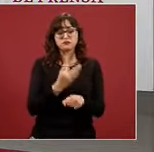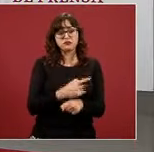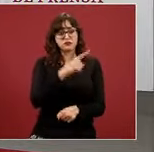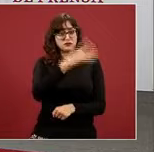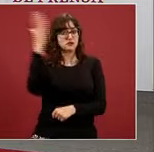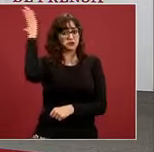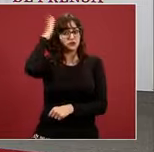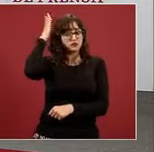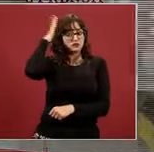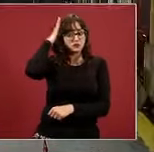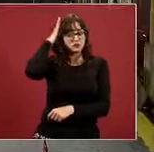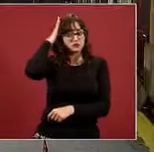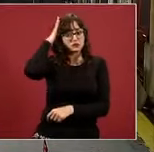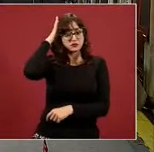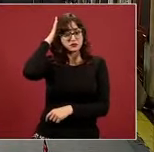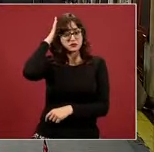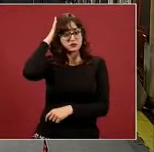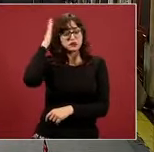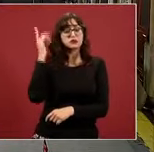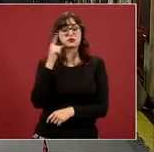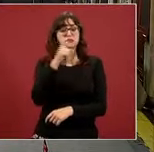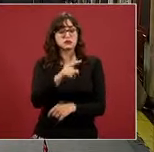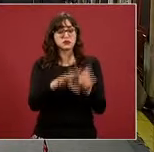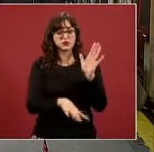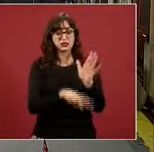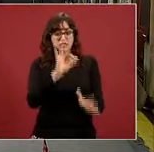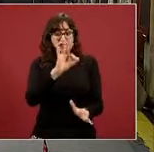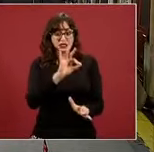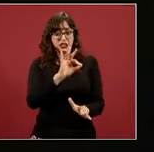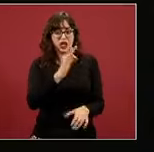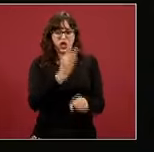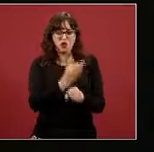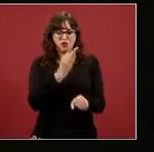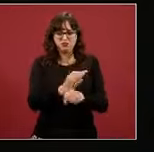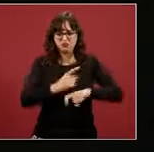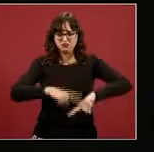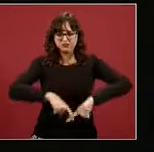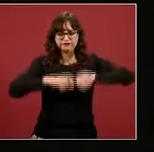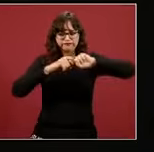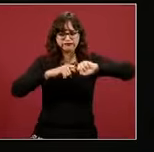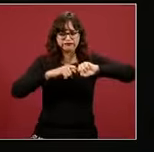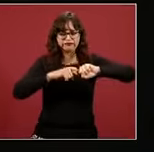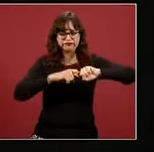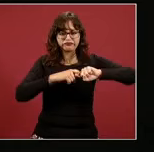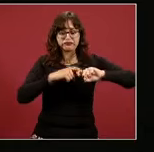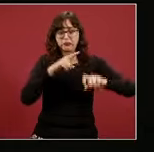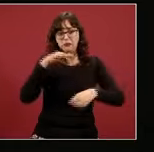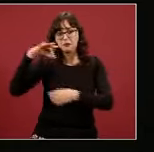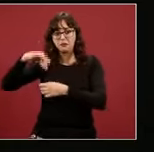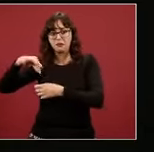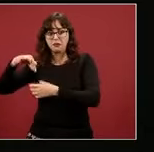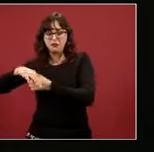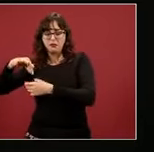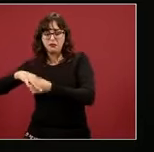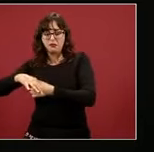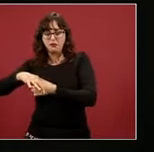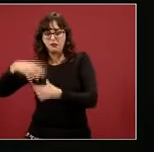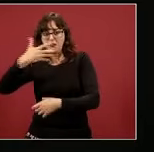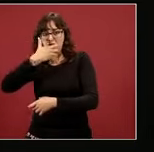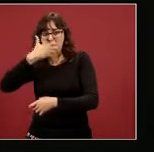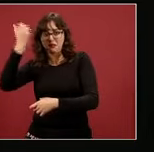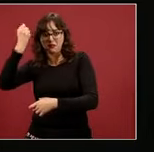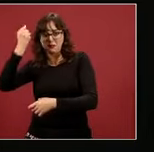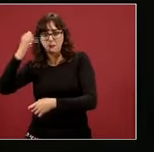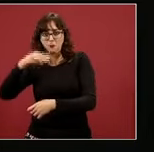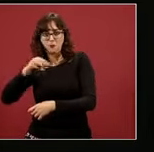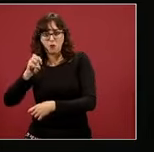Ramírez, sea electo, ahorita está en pausa, ¿no? O pidió licencia por contender a la candidatura de Morena, a la dirigencia.